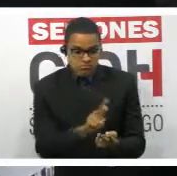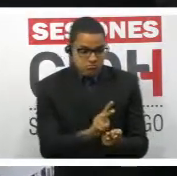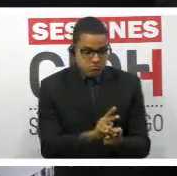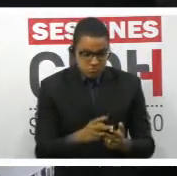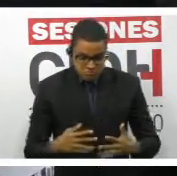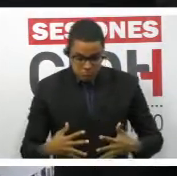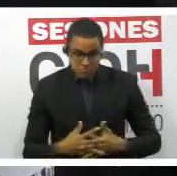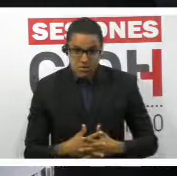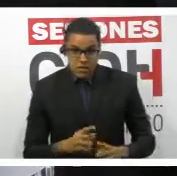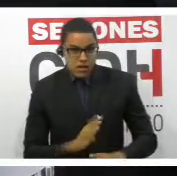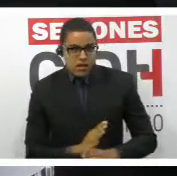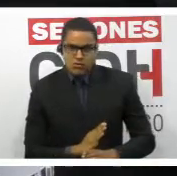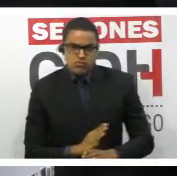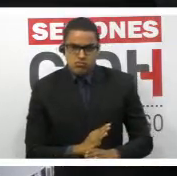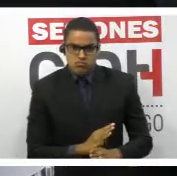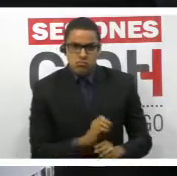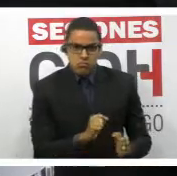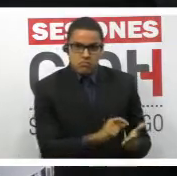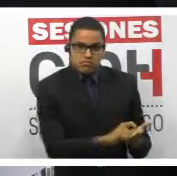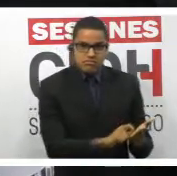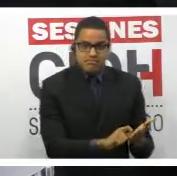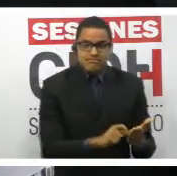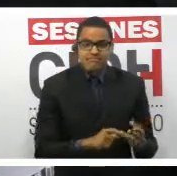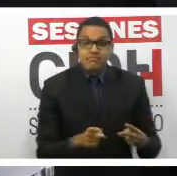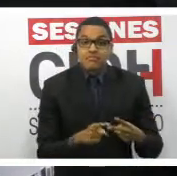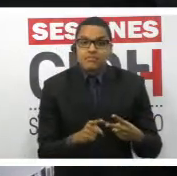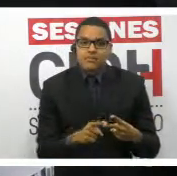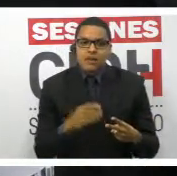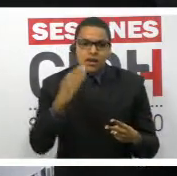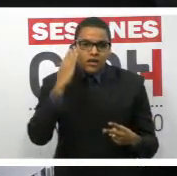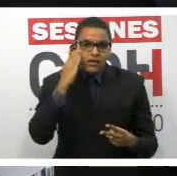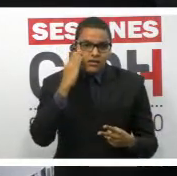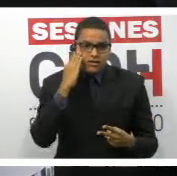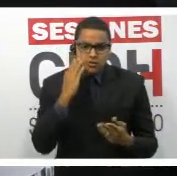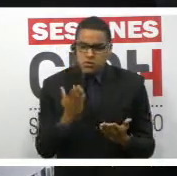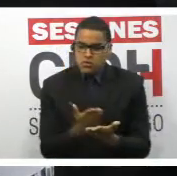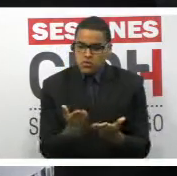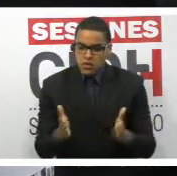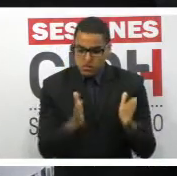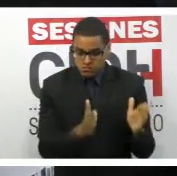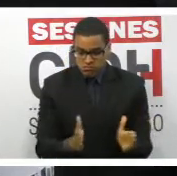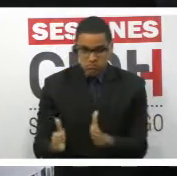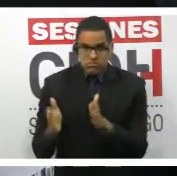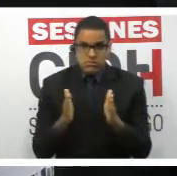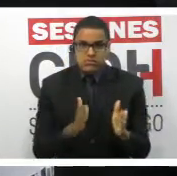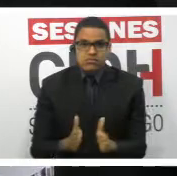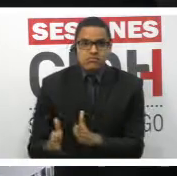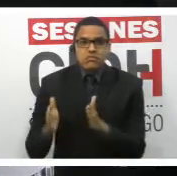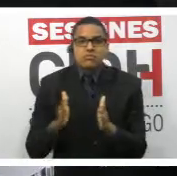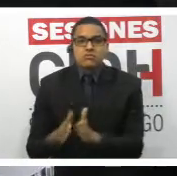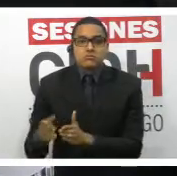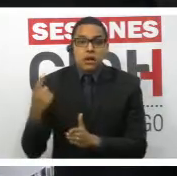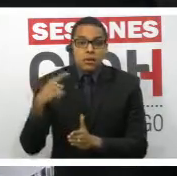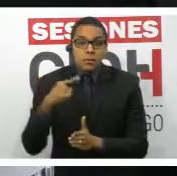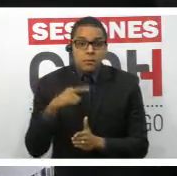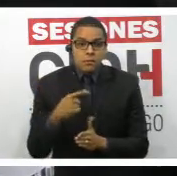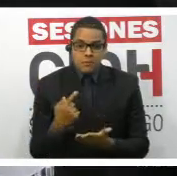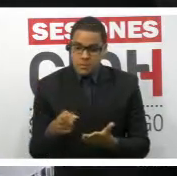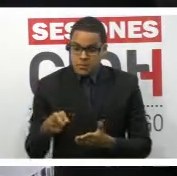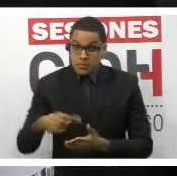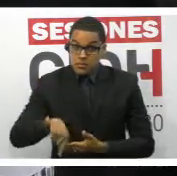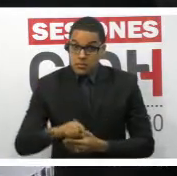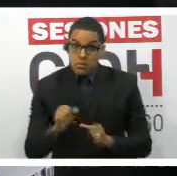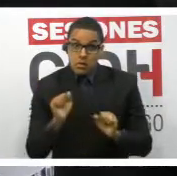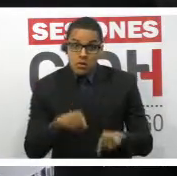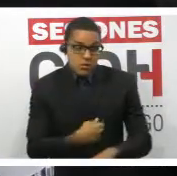que la comisión está definiendo su plan estratégico para la unidad de discapacidad nos congratulamos junto con la comisión en